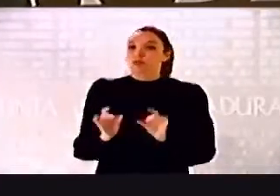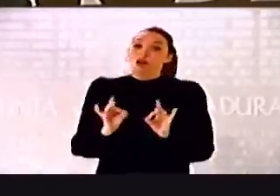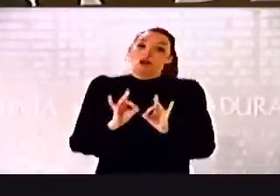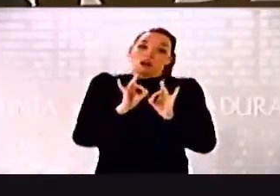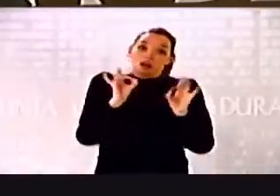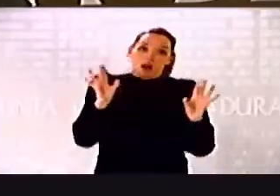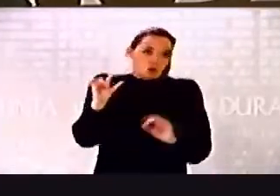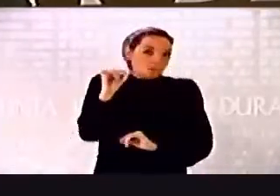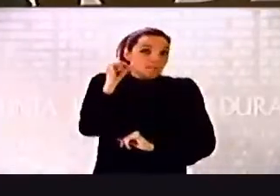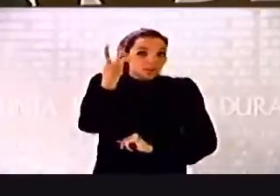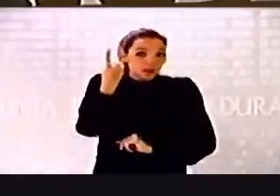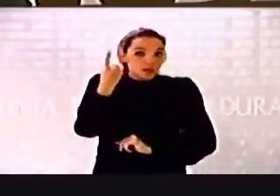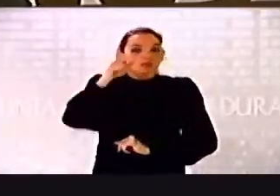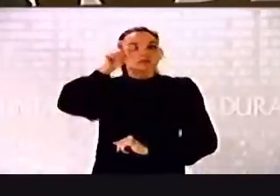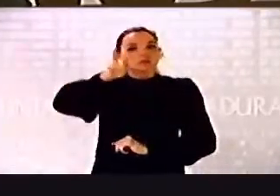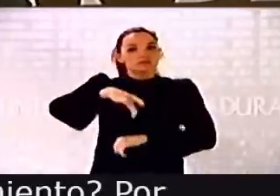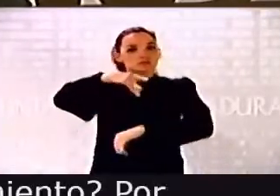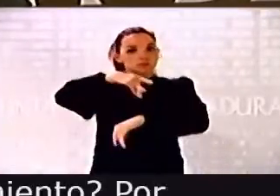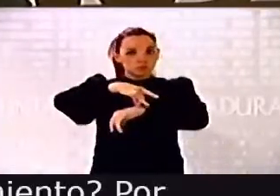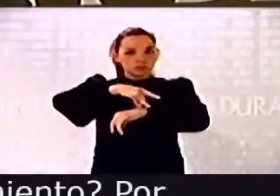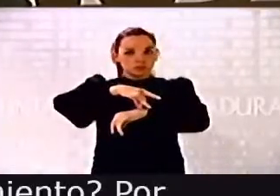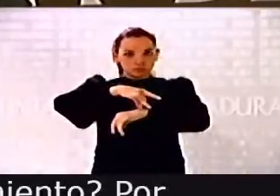positivos.